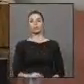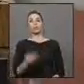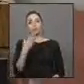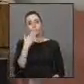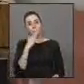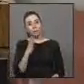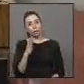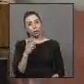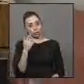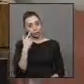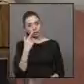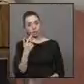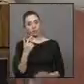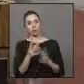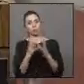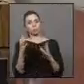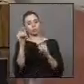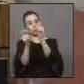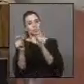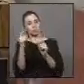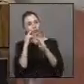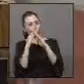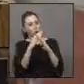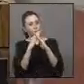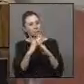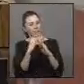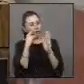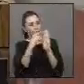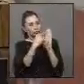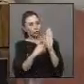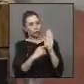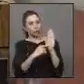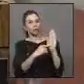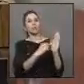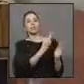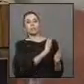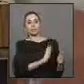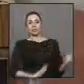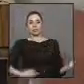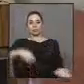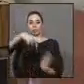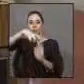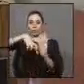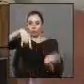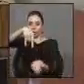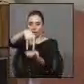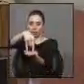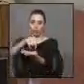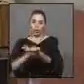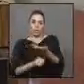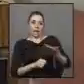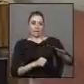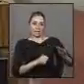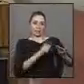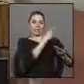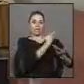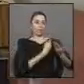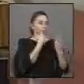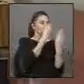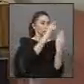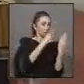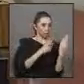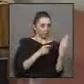sido, ante la cantidad de objeciones y reparos, que el Ejecutivo hubiera retirado la iniciativa para poder revisarla,